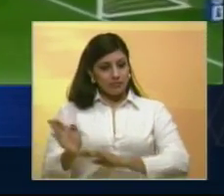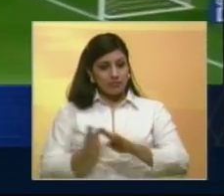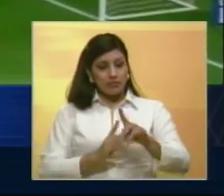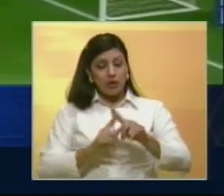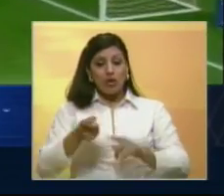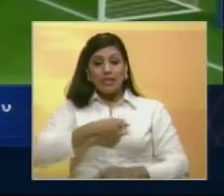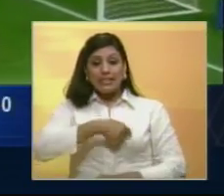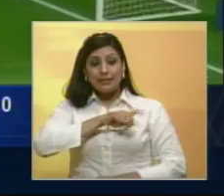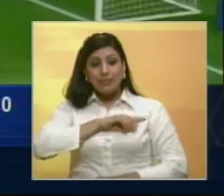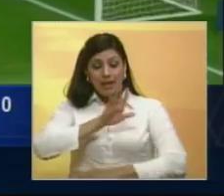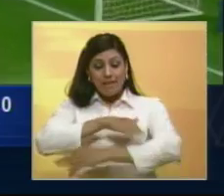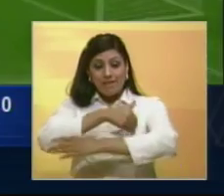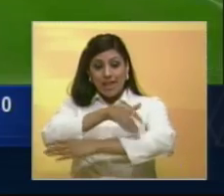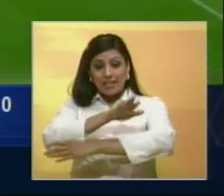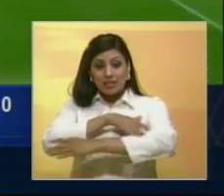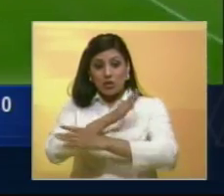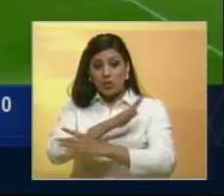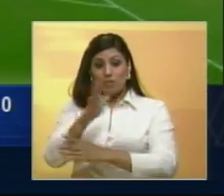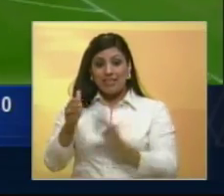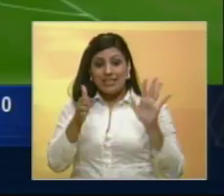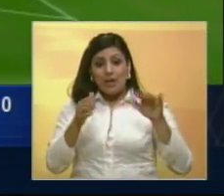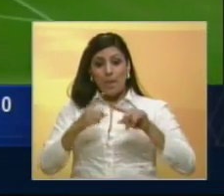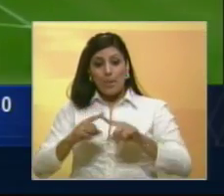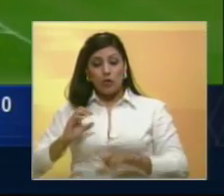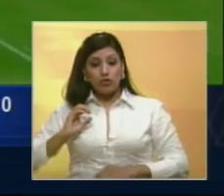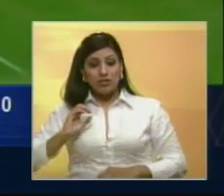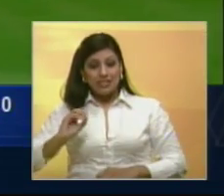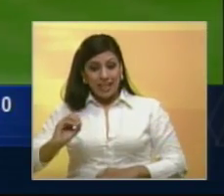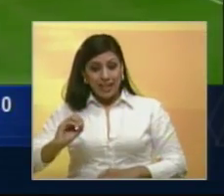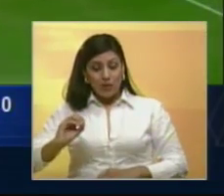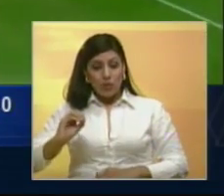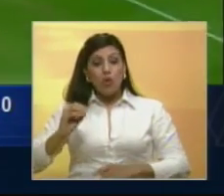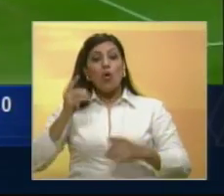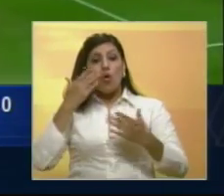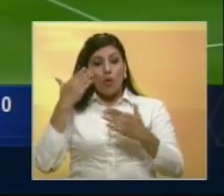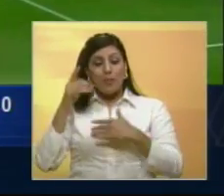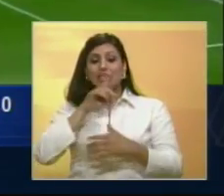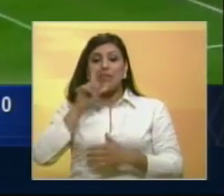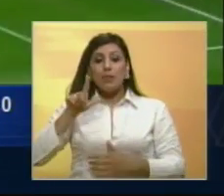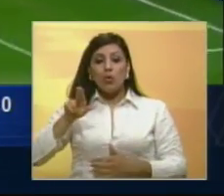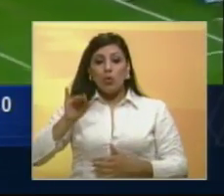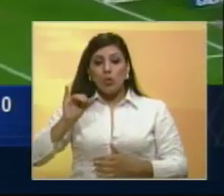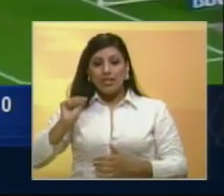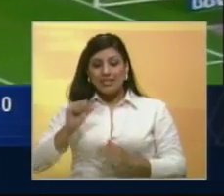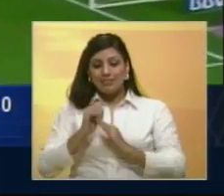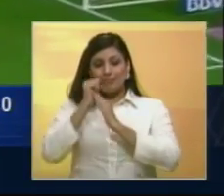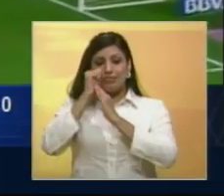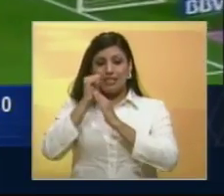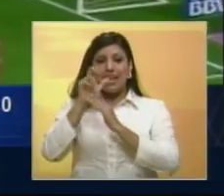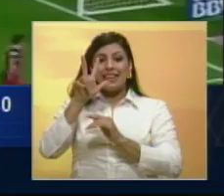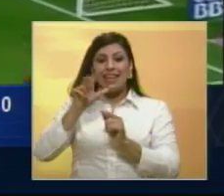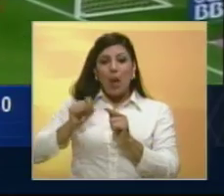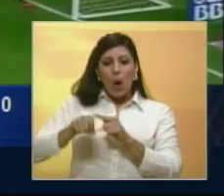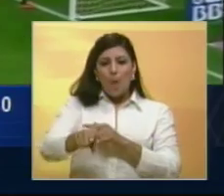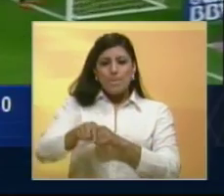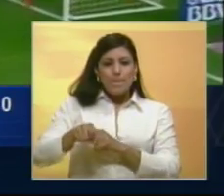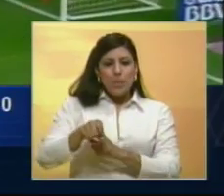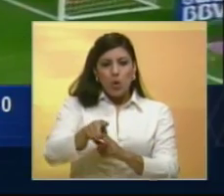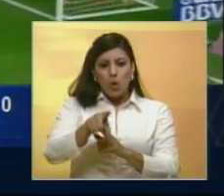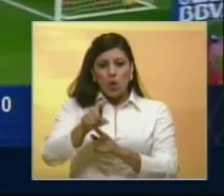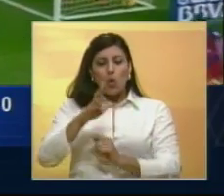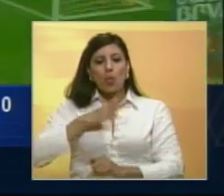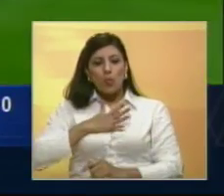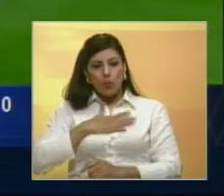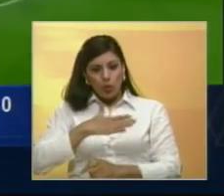Y en España, el Barcelona goleó al Athletic de Bilbao 6-0 en el Camp Nou. Luis Suárez lideró el resultado con hat-trick, 3 goles para el delantero